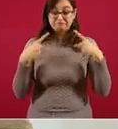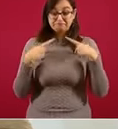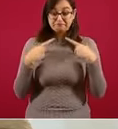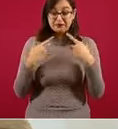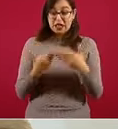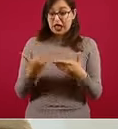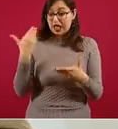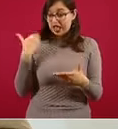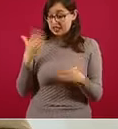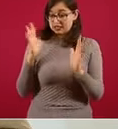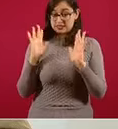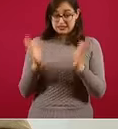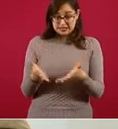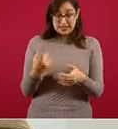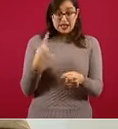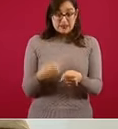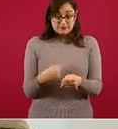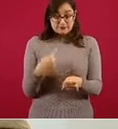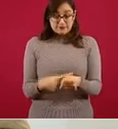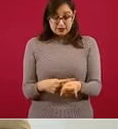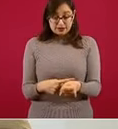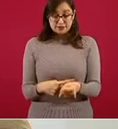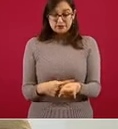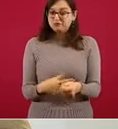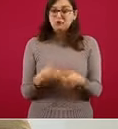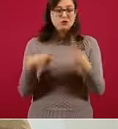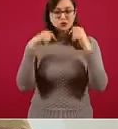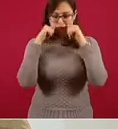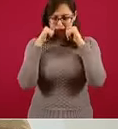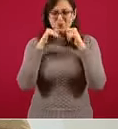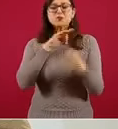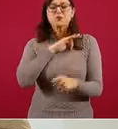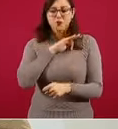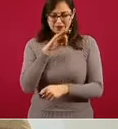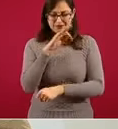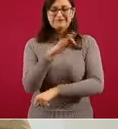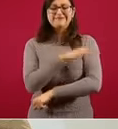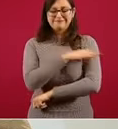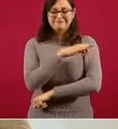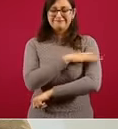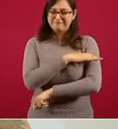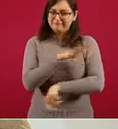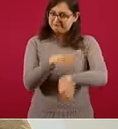presentado algún cuadro, todavía lo estamos invitando a vacunarse. Digo, eso,